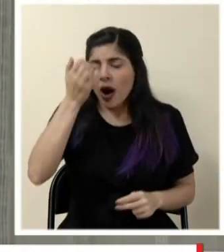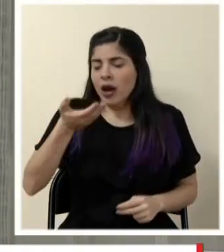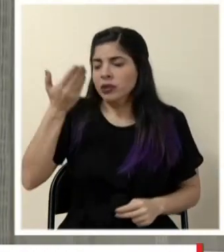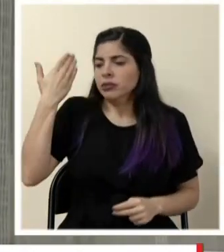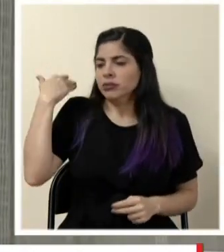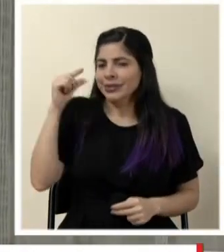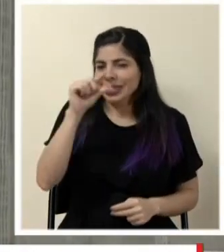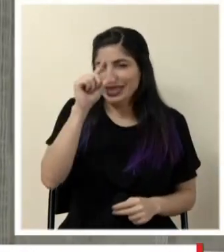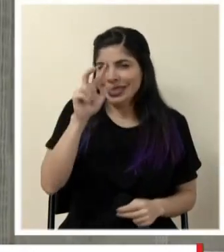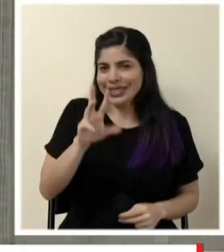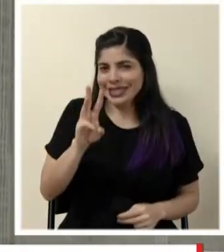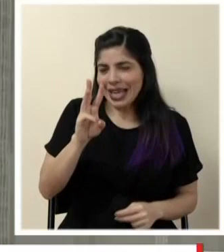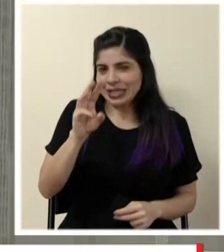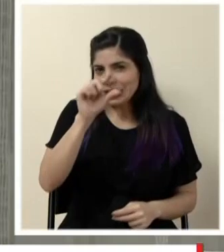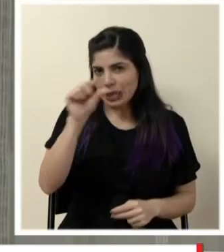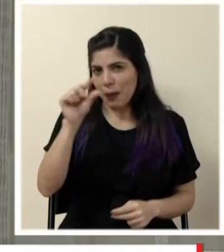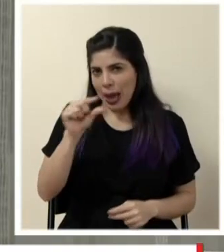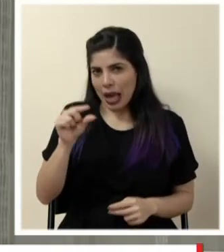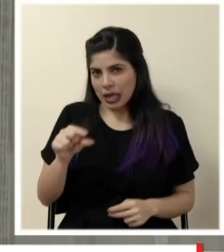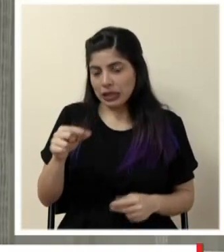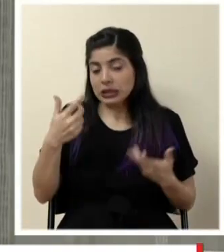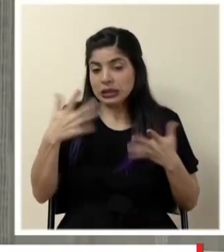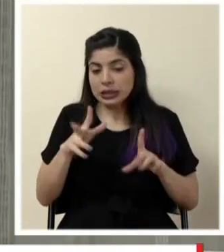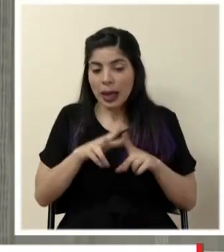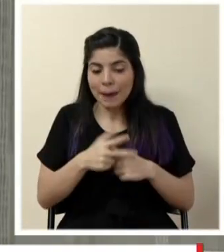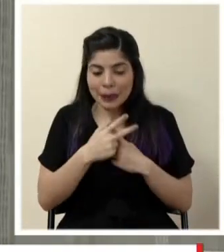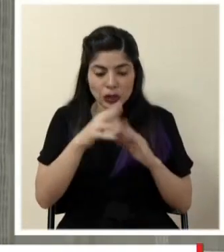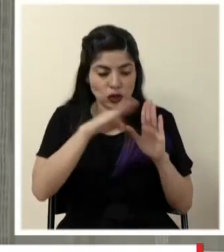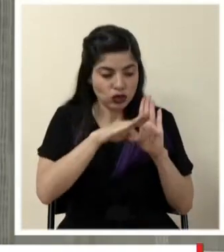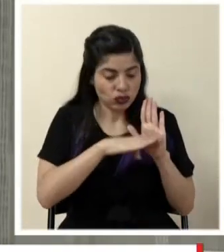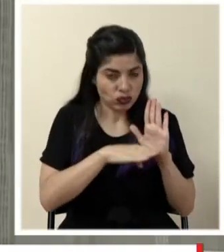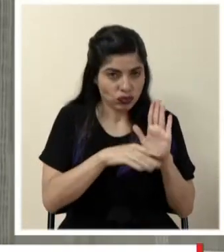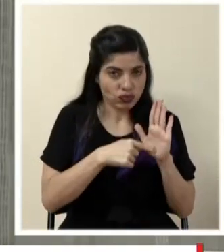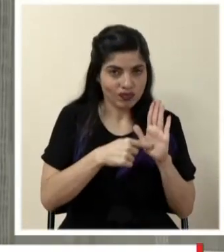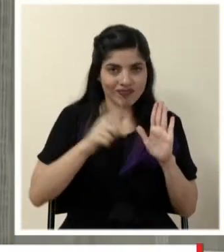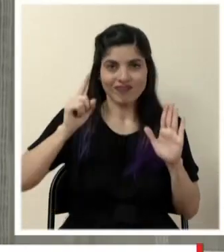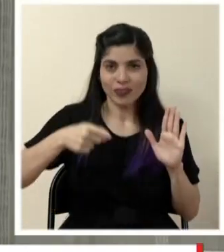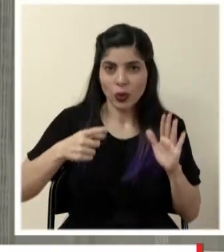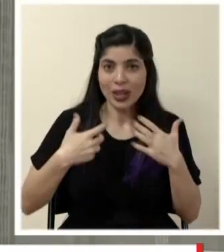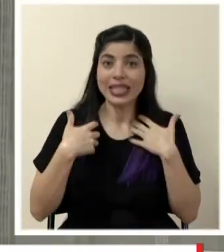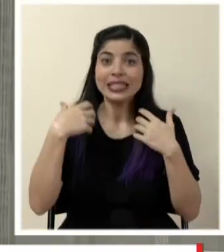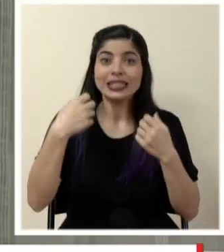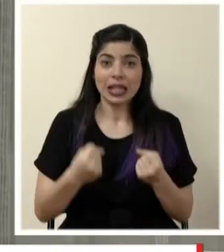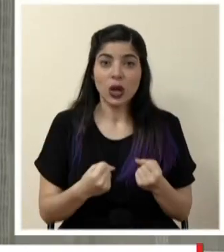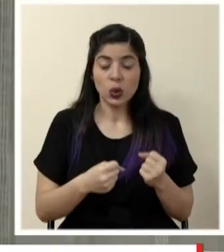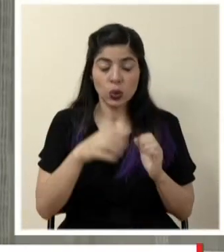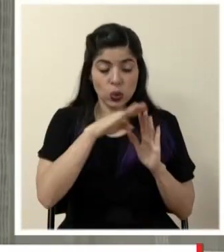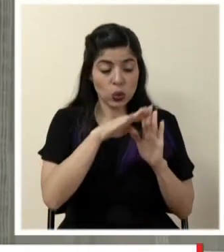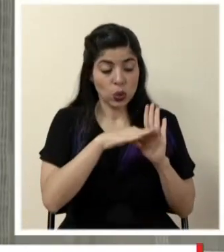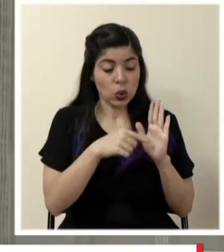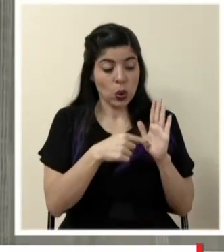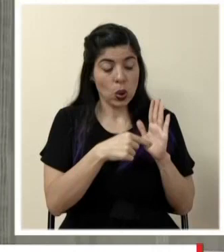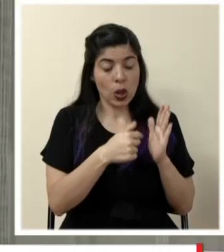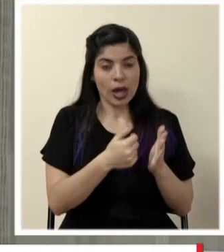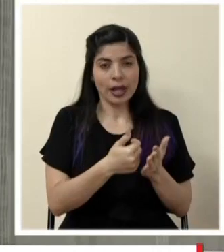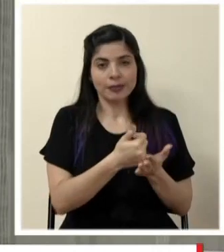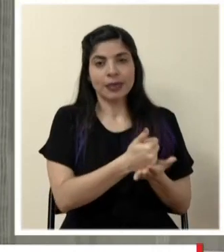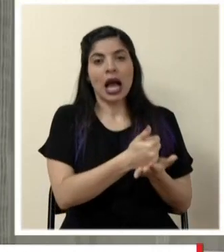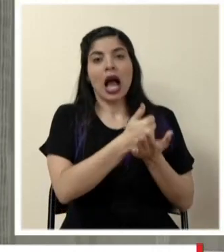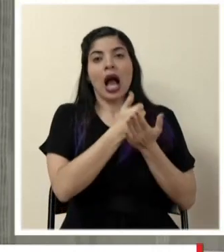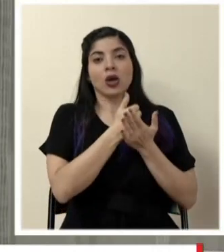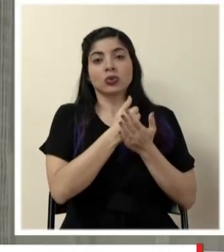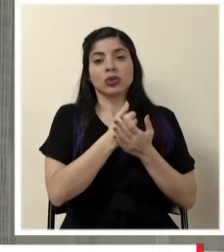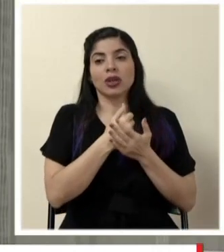semanas aproximadamente comenzamos a generar una serie de medidas sanitarias que nos llevan a